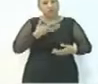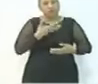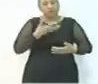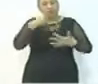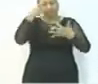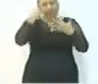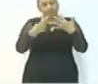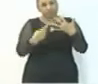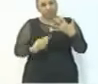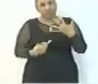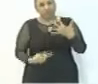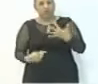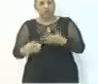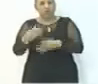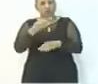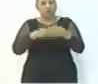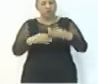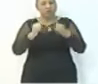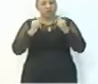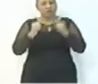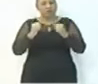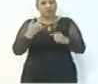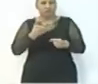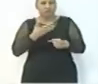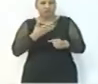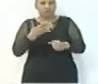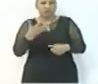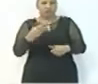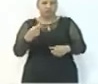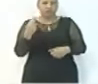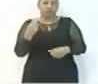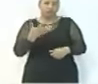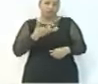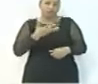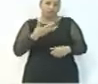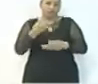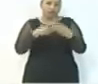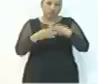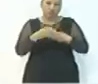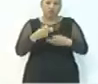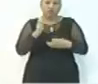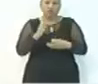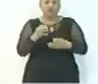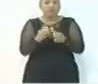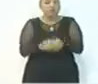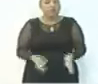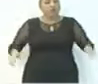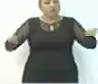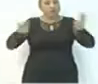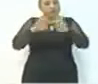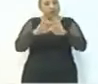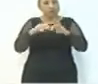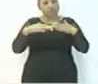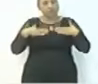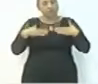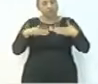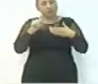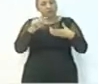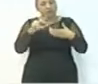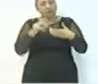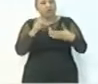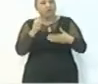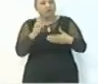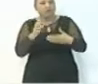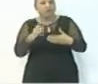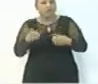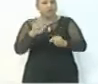desarrollo adecuado. Además de los nutrientes, es importante mencionar que la lactancia materna le brinda inmunoglobulinas